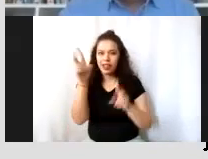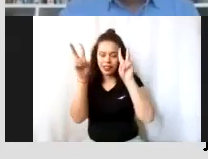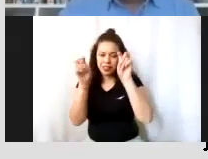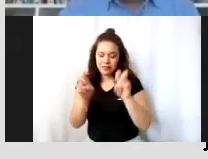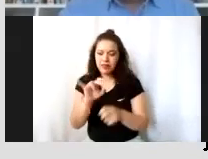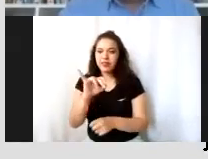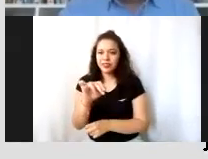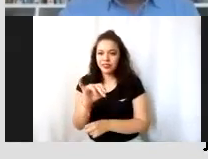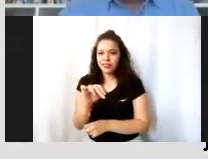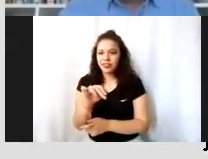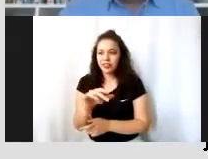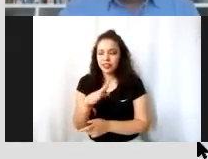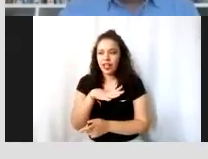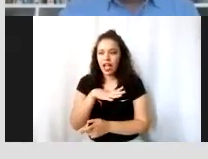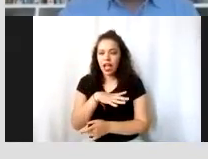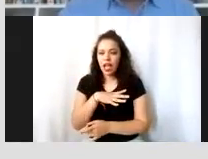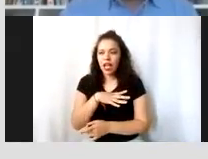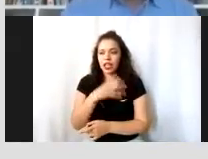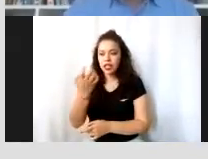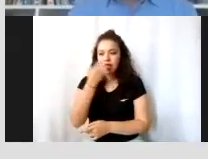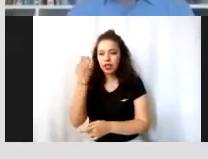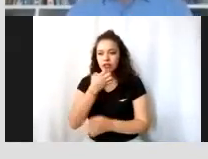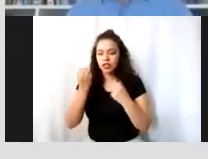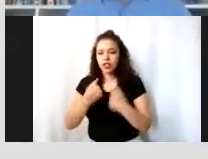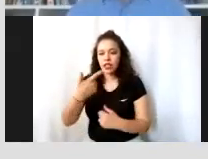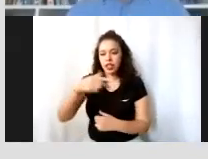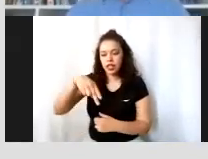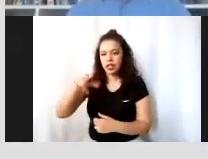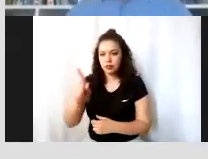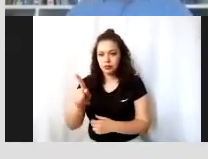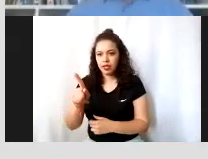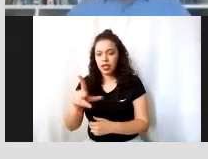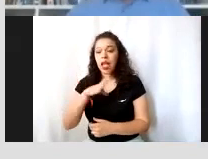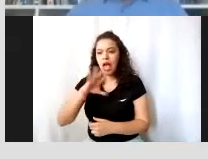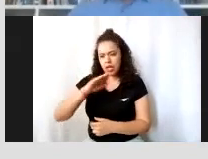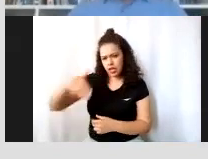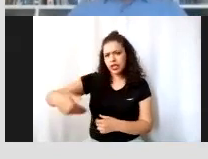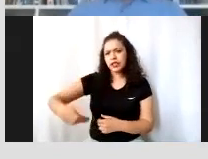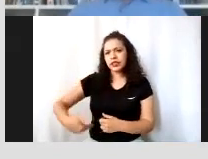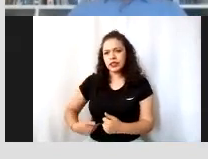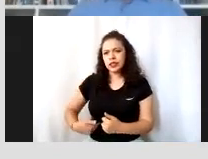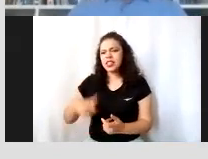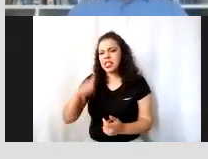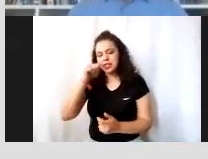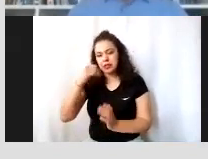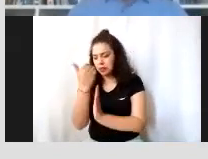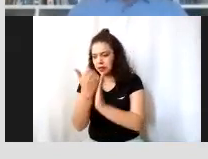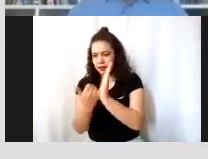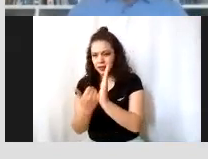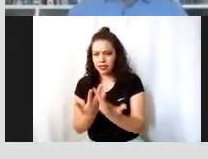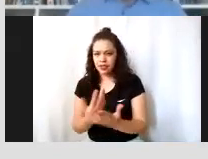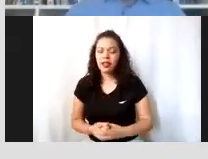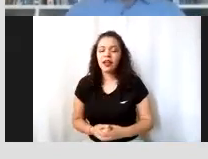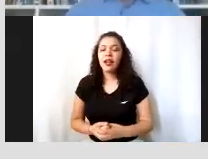efectivamente tenemos un seguro escolar con GNP y hemos tenido accidentes, menores siempre, afortunadamente, pero